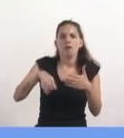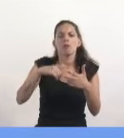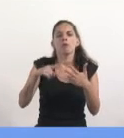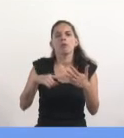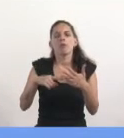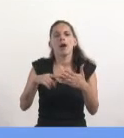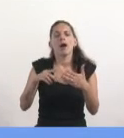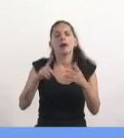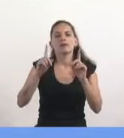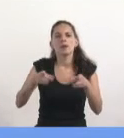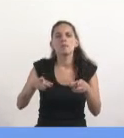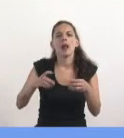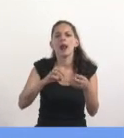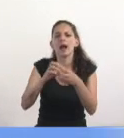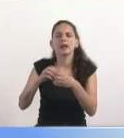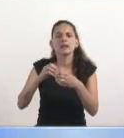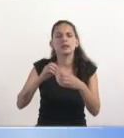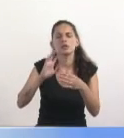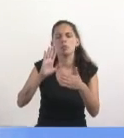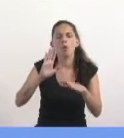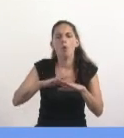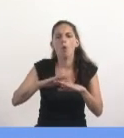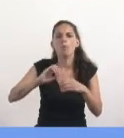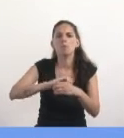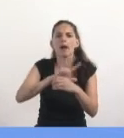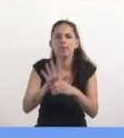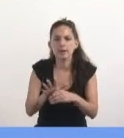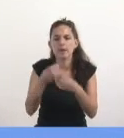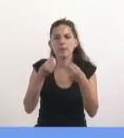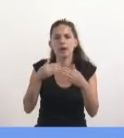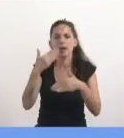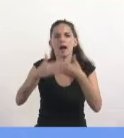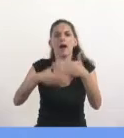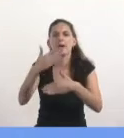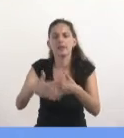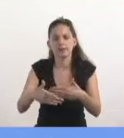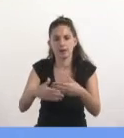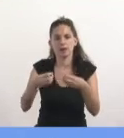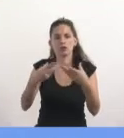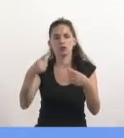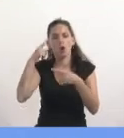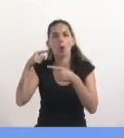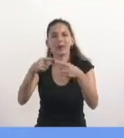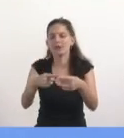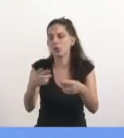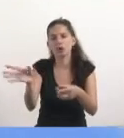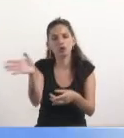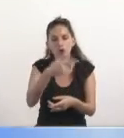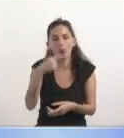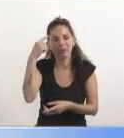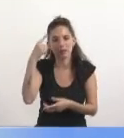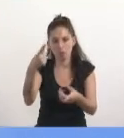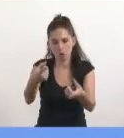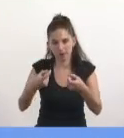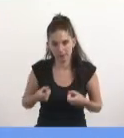de la pandemia e ir realmente avanzando en lograr los objetivos que todos creemos que son necesarios. Lo de una